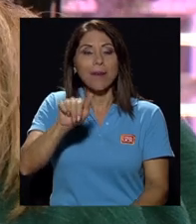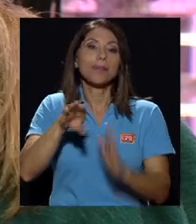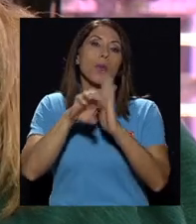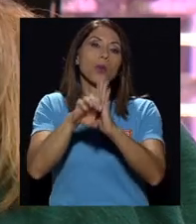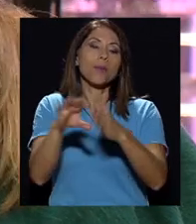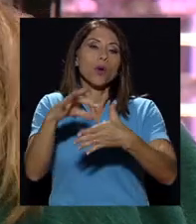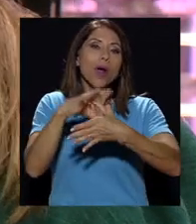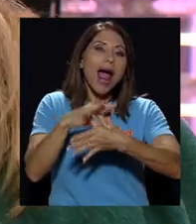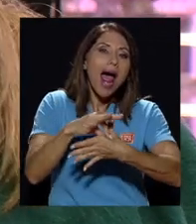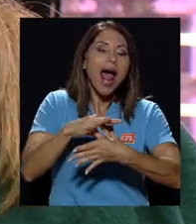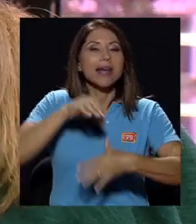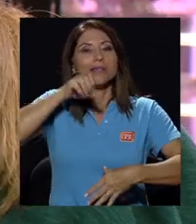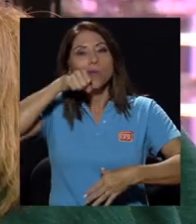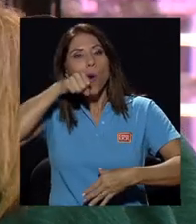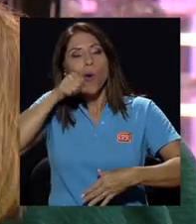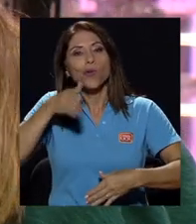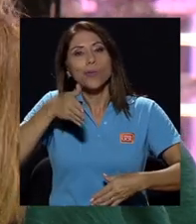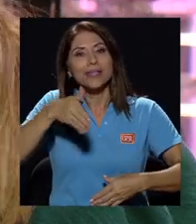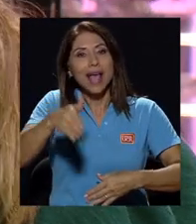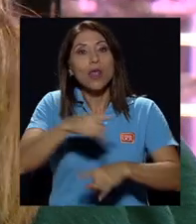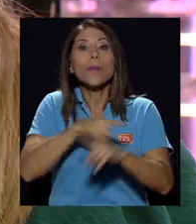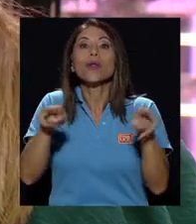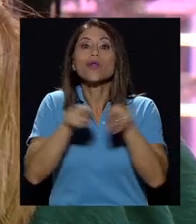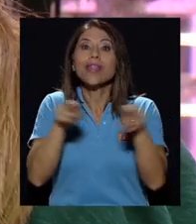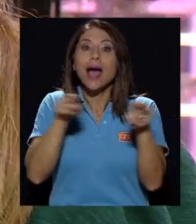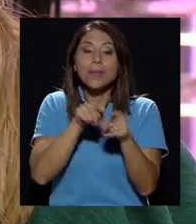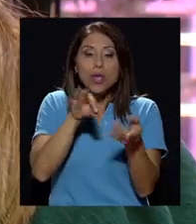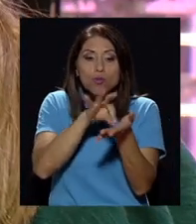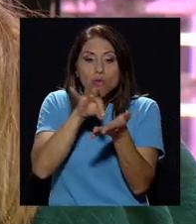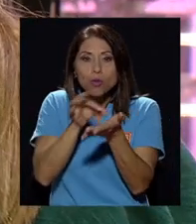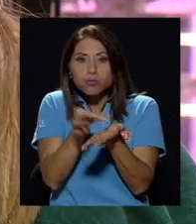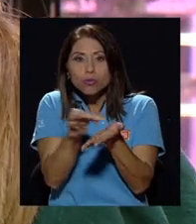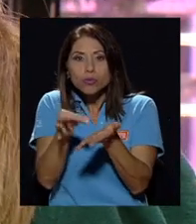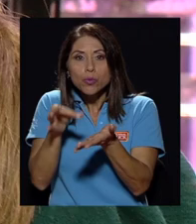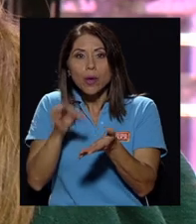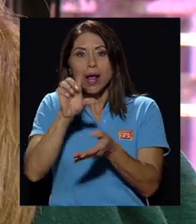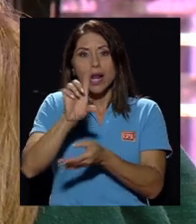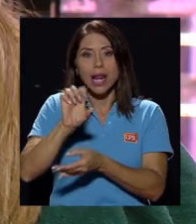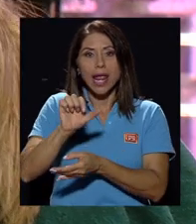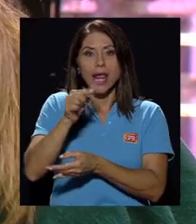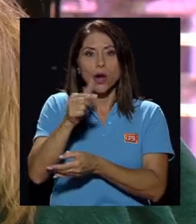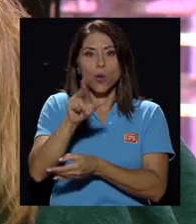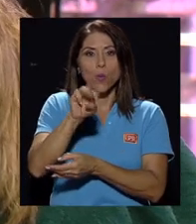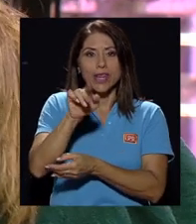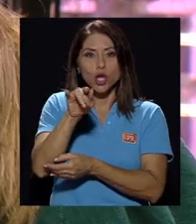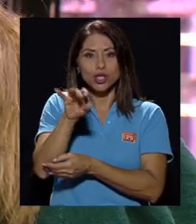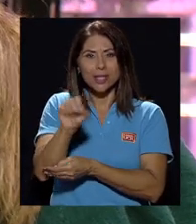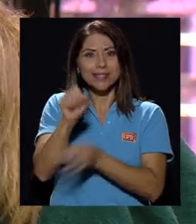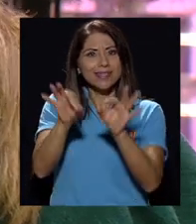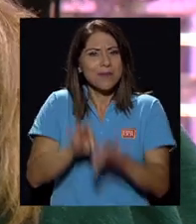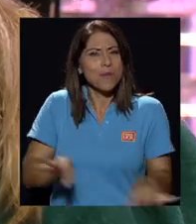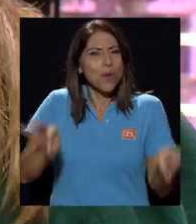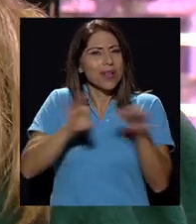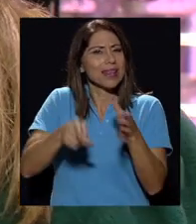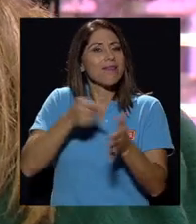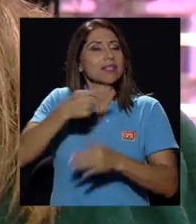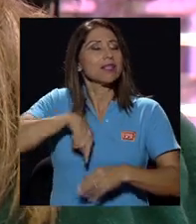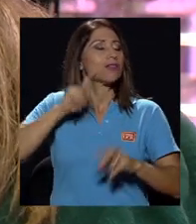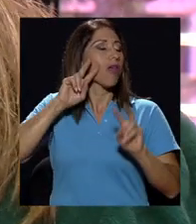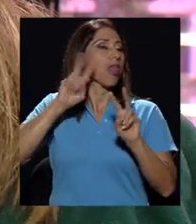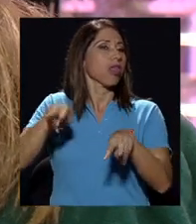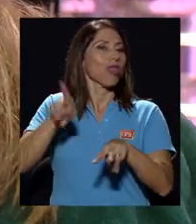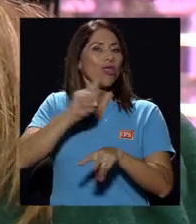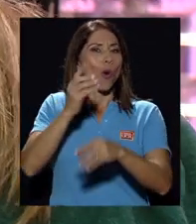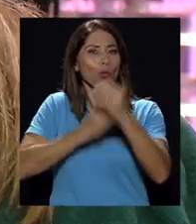carnes, el pollo, el pescado, pero también las leguminosas, que son súper importantes y que en la alimentación costarricense a veces estamos dejando atrás